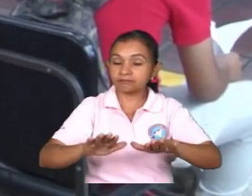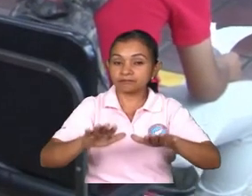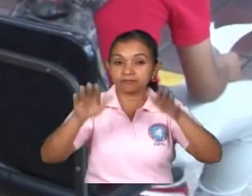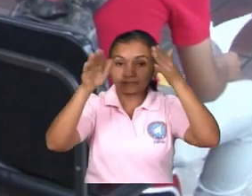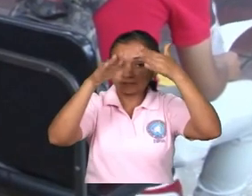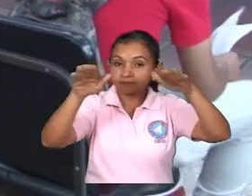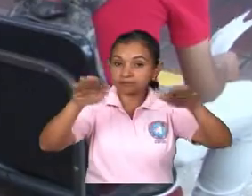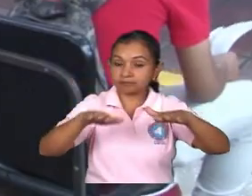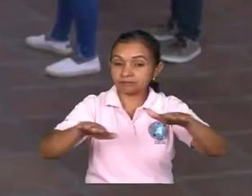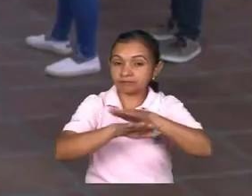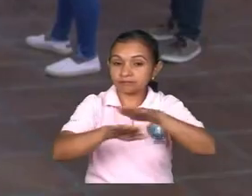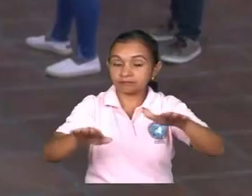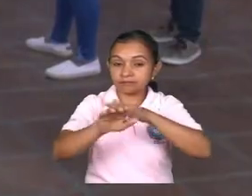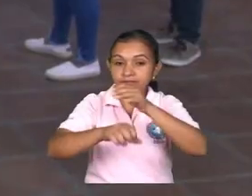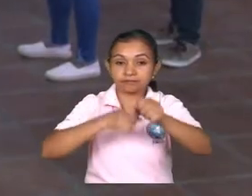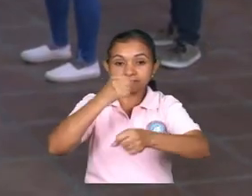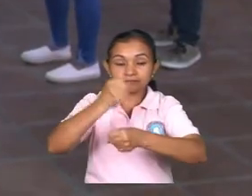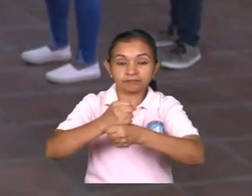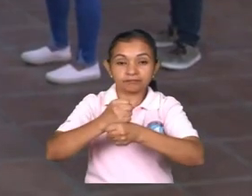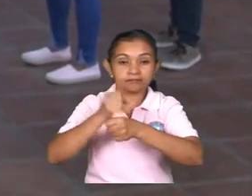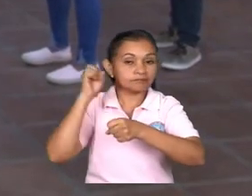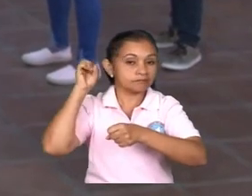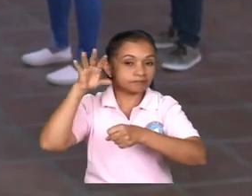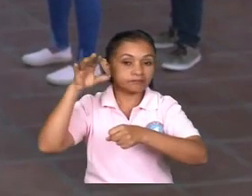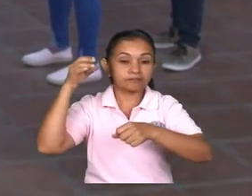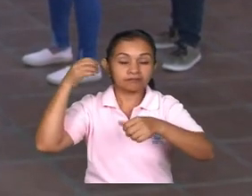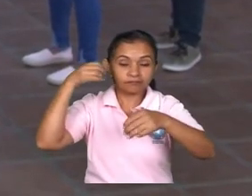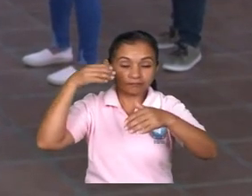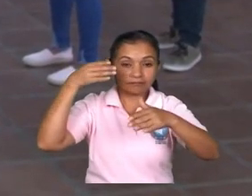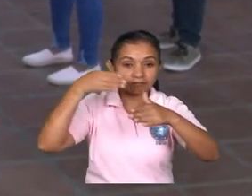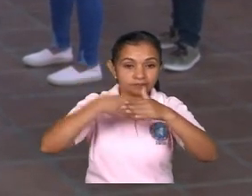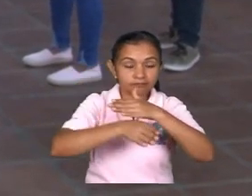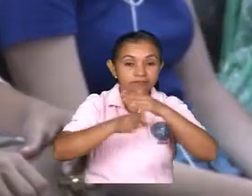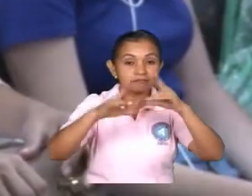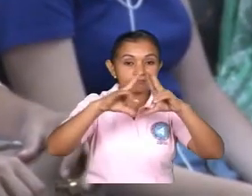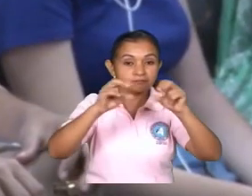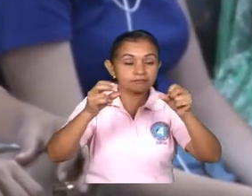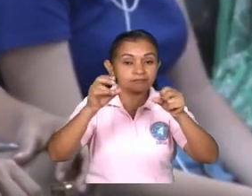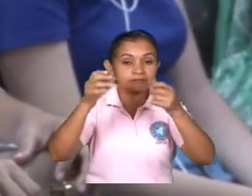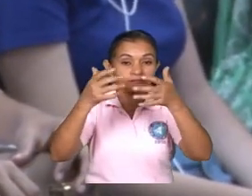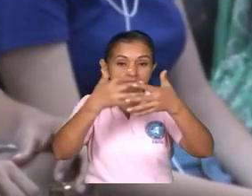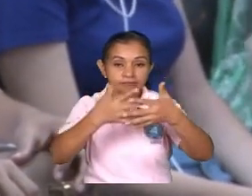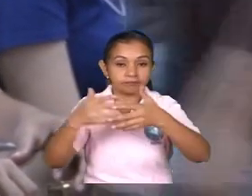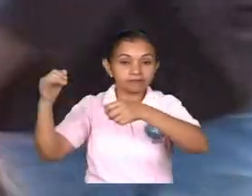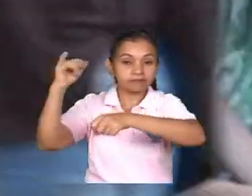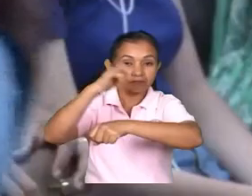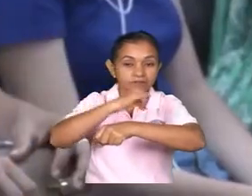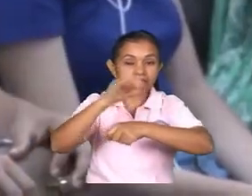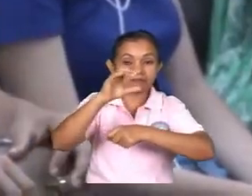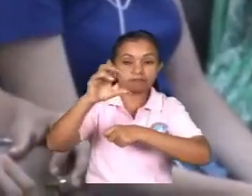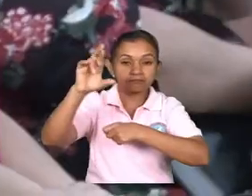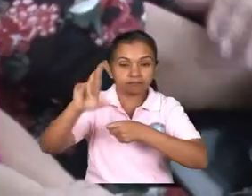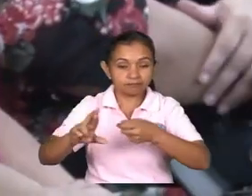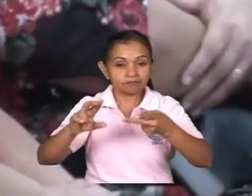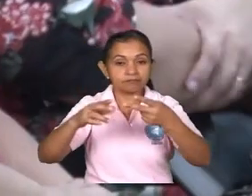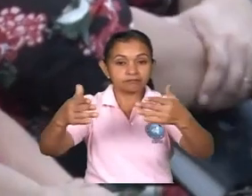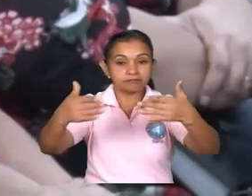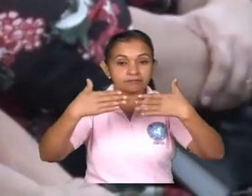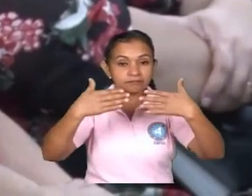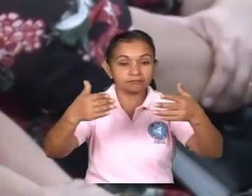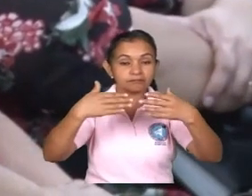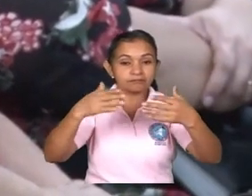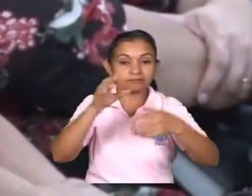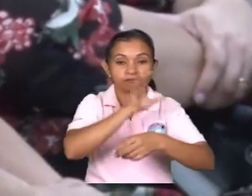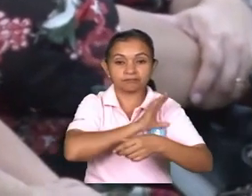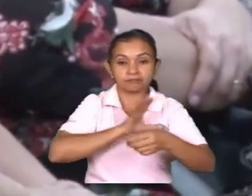Navidad y de fin de año, los turistas que ingresaron a nuestro país proceden de países como Estados Unidos, Costa Rica, Panamá,